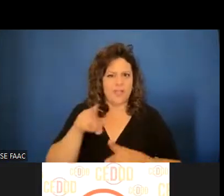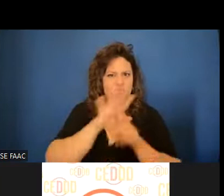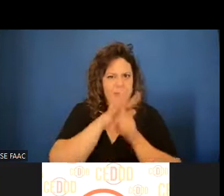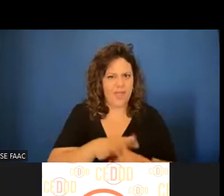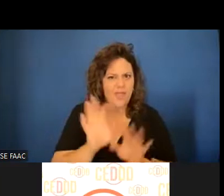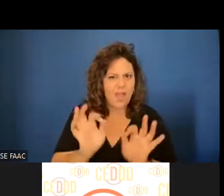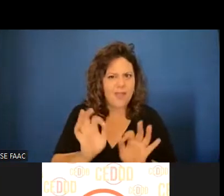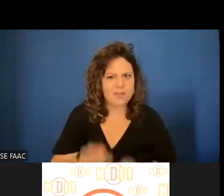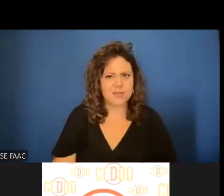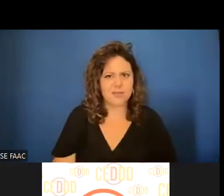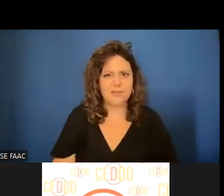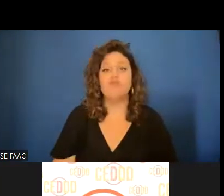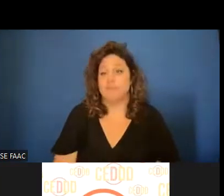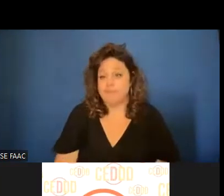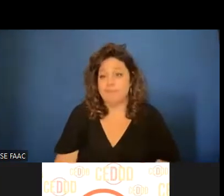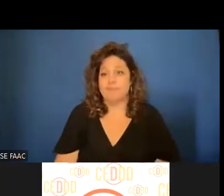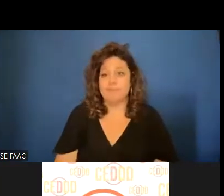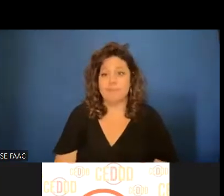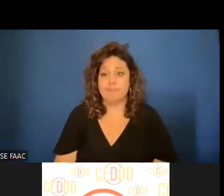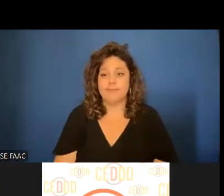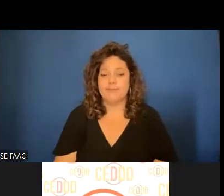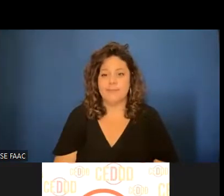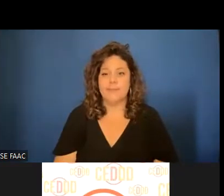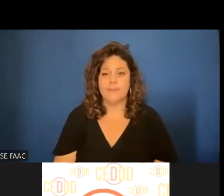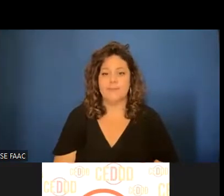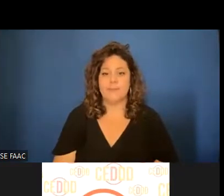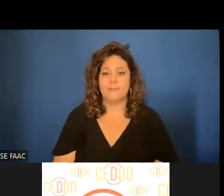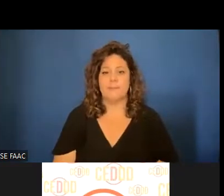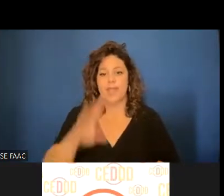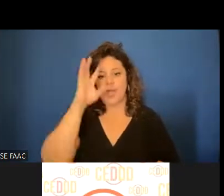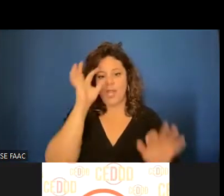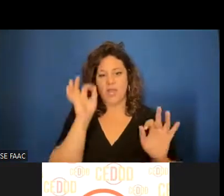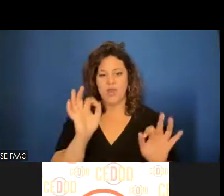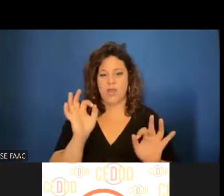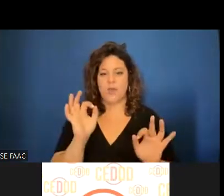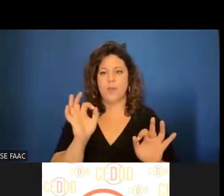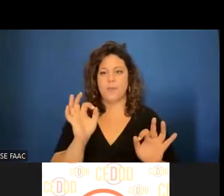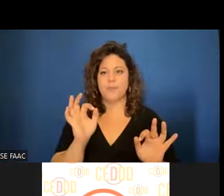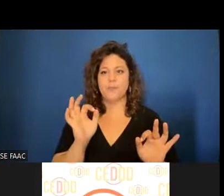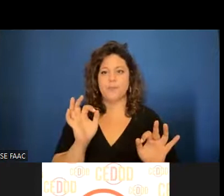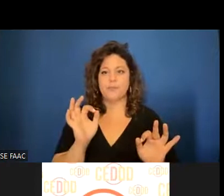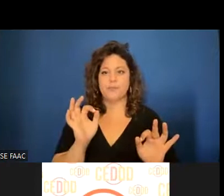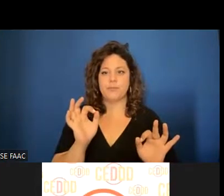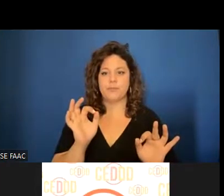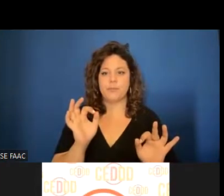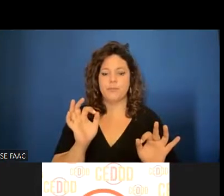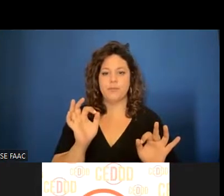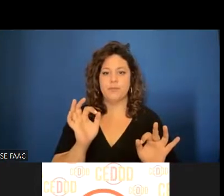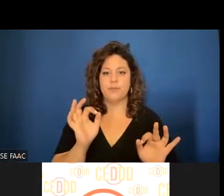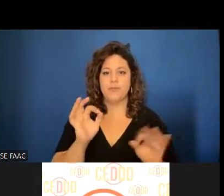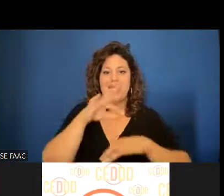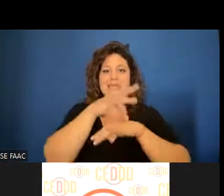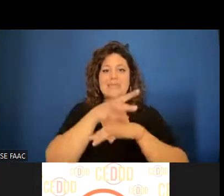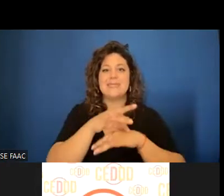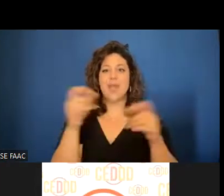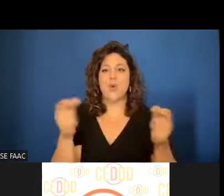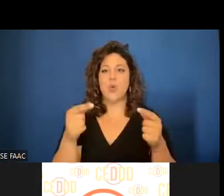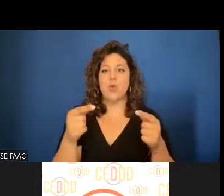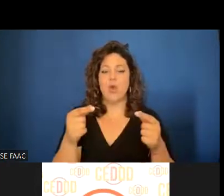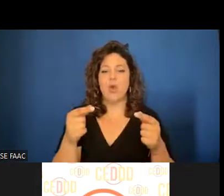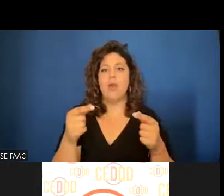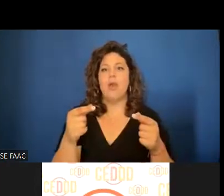con otras normativas mucho más vinculantes y efectivas, como bien apuntabais, pero bueno, en todo caso